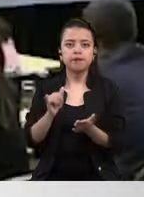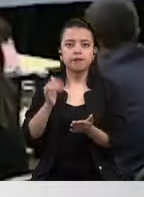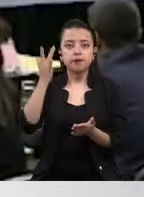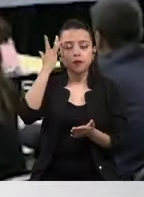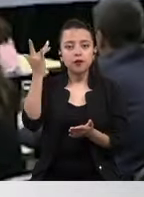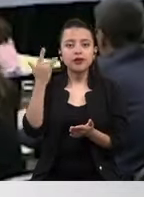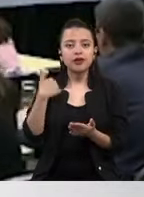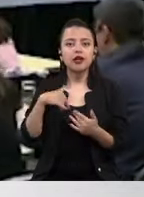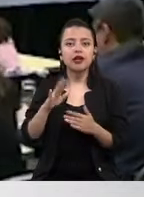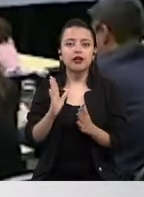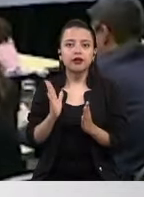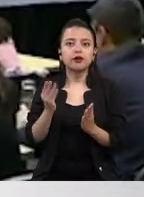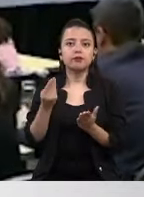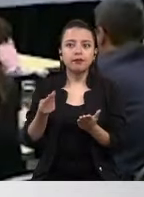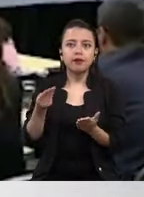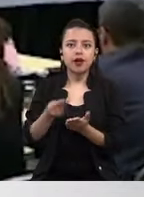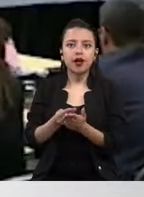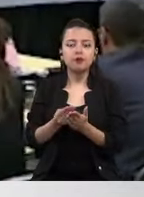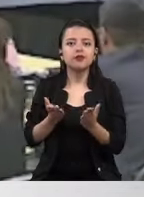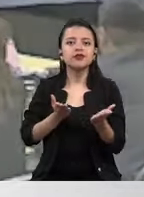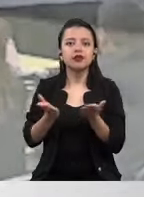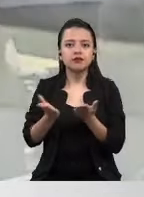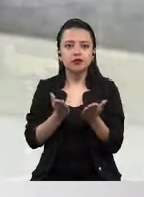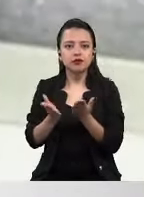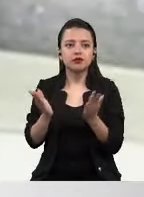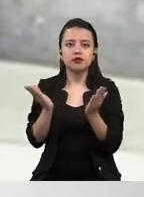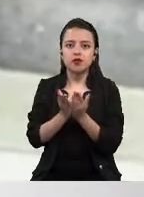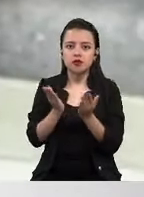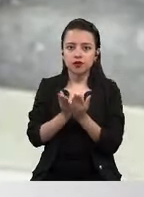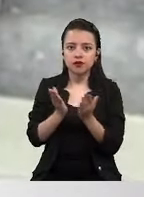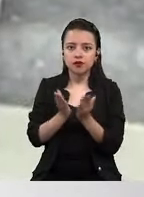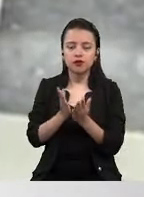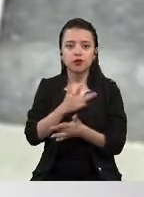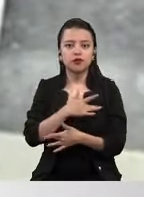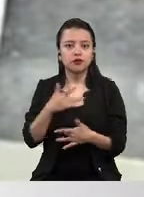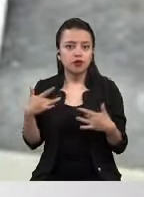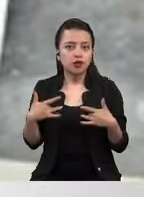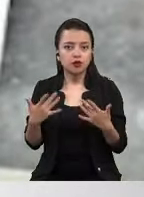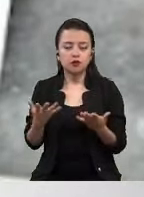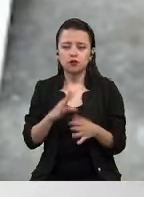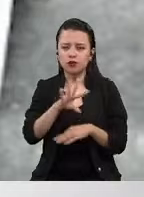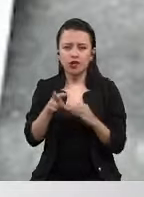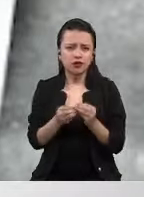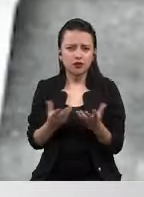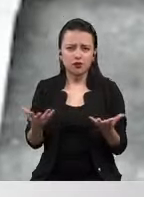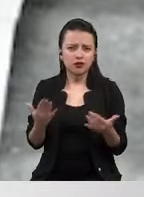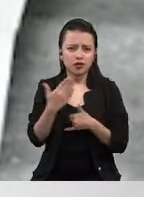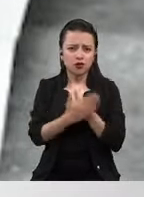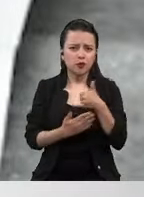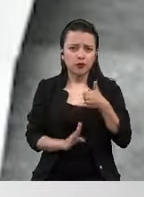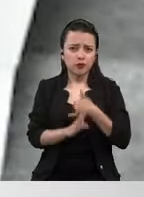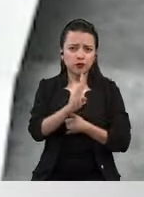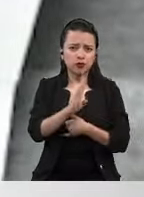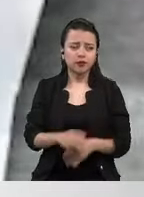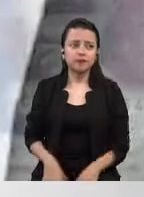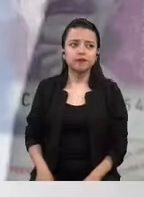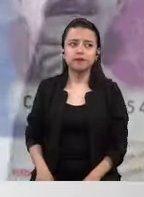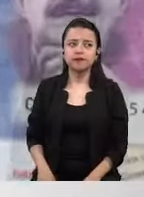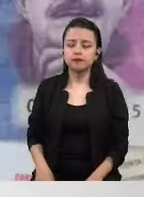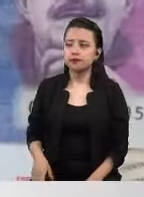servicios de Educación salud infraestructura y todos los programas sociales de lo contrario no podemos director Hablemos del recaudo porque pues